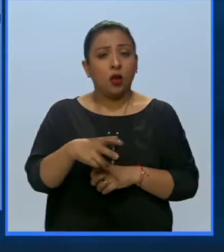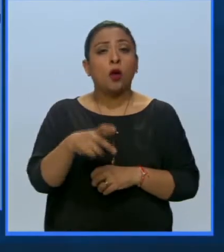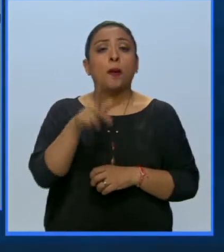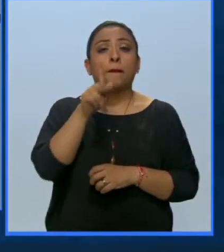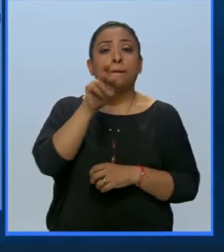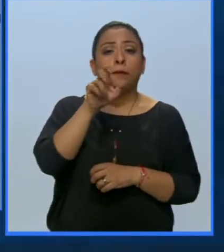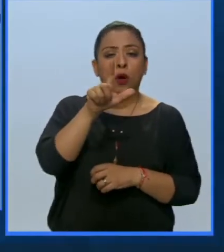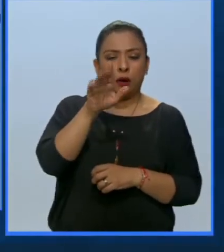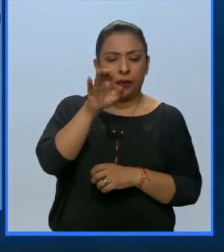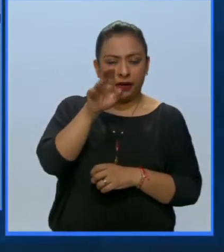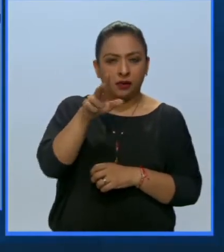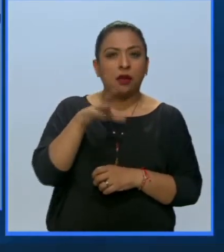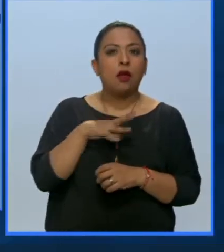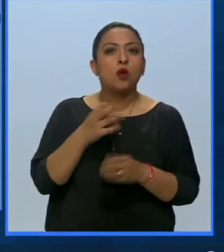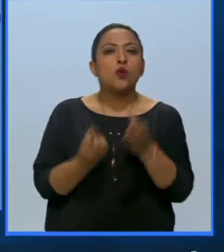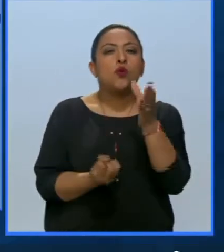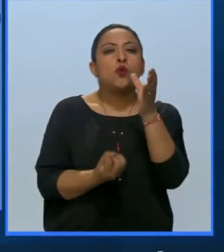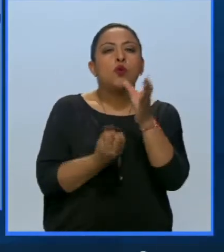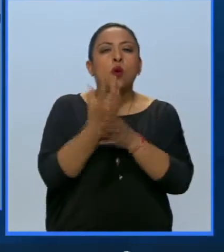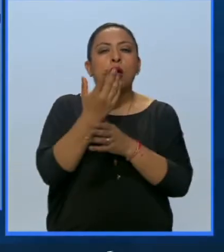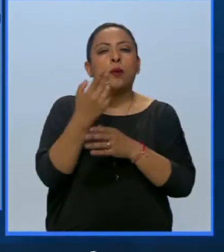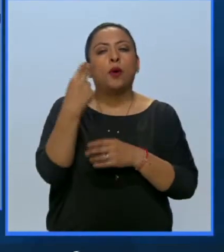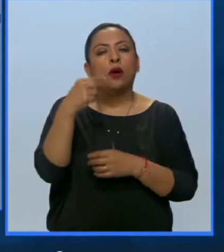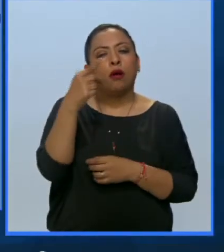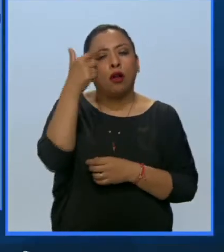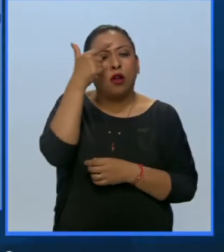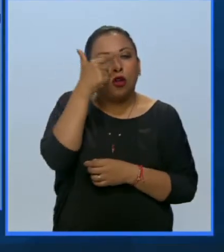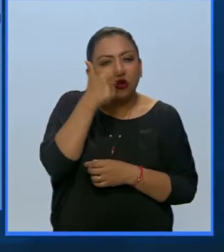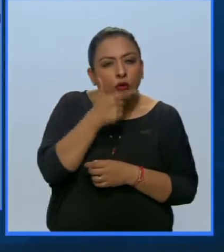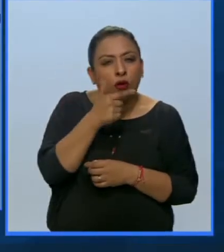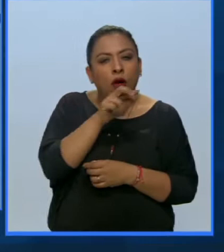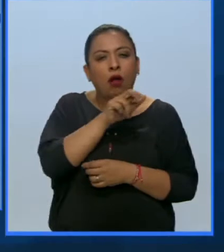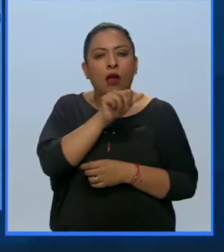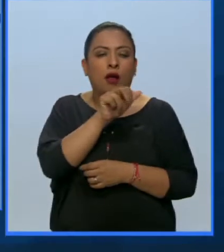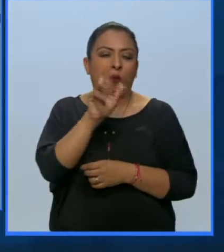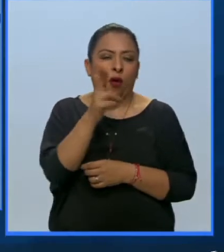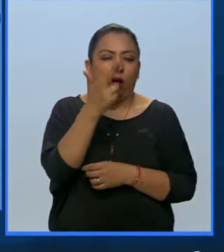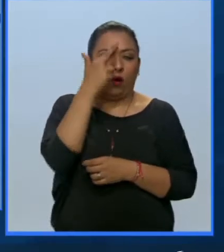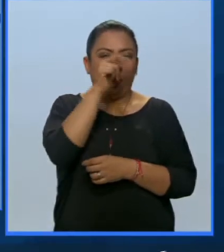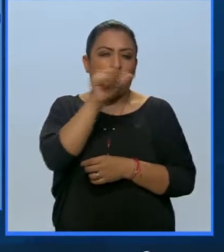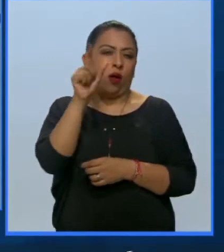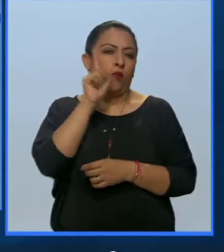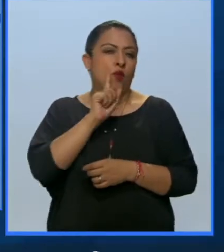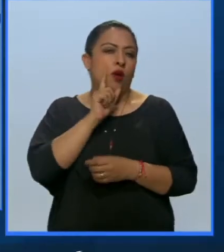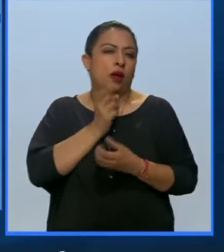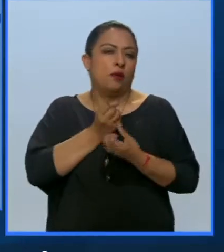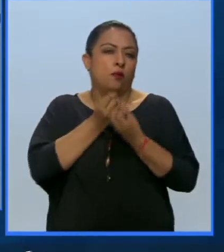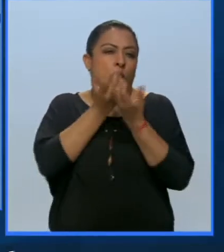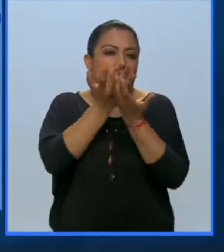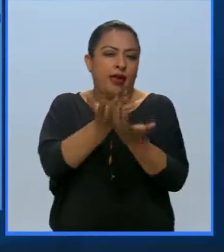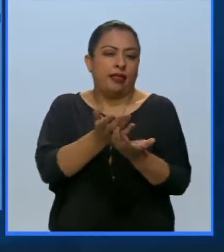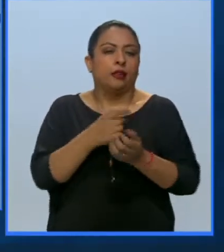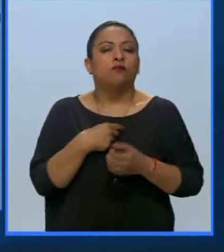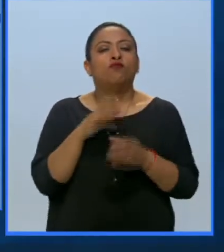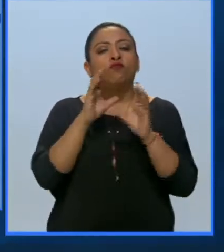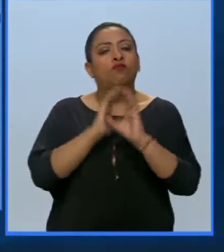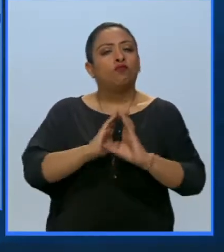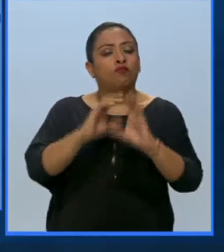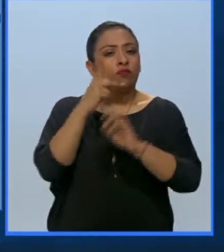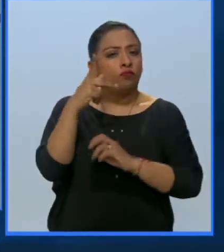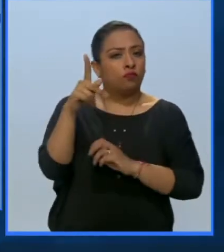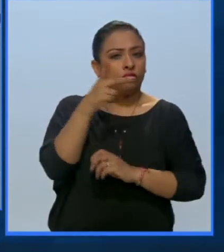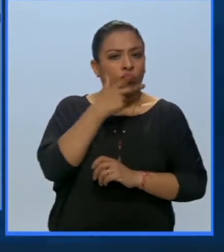Paul Bercy estrenó la pieza Nocturno, compuesta en honor a la poeta. Yo no soy tuya, no.